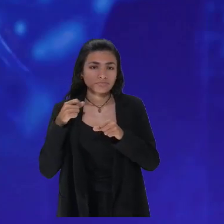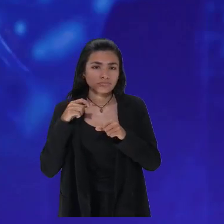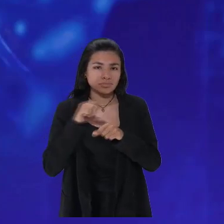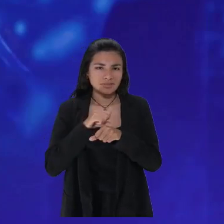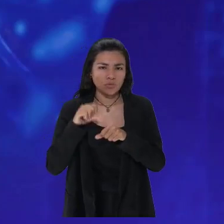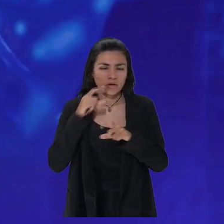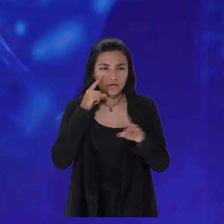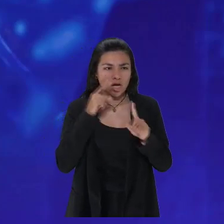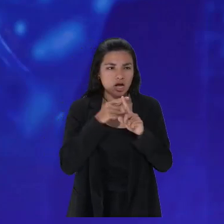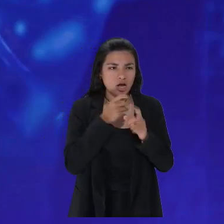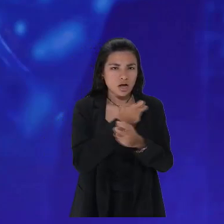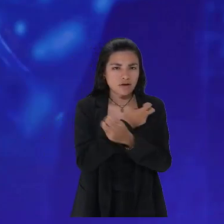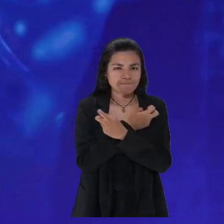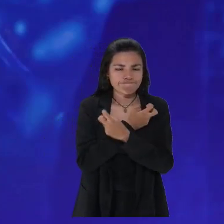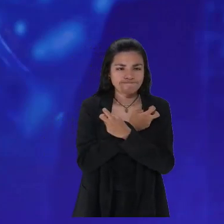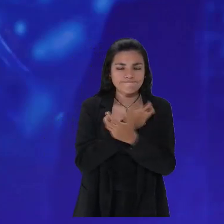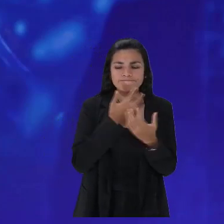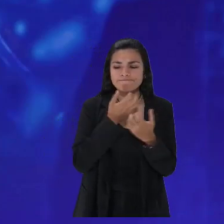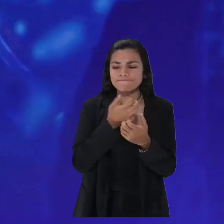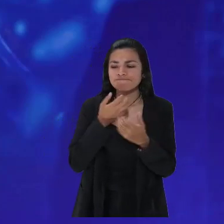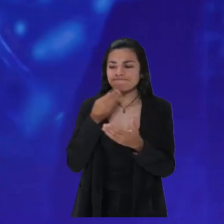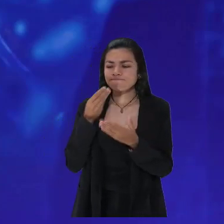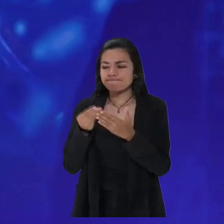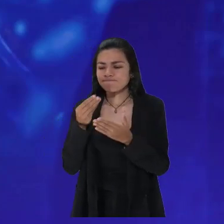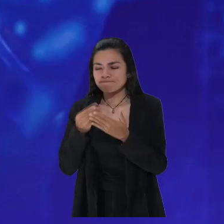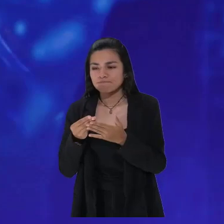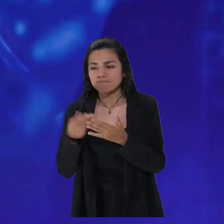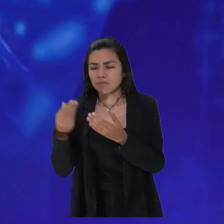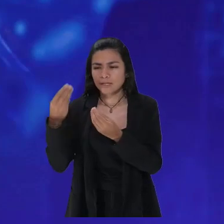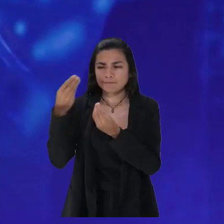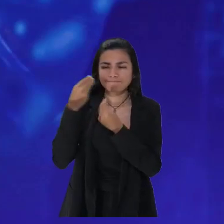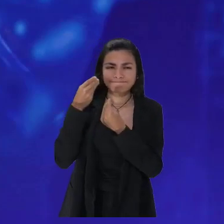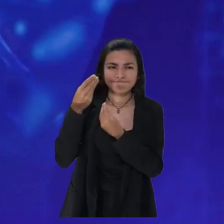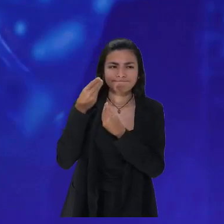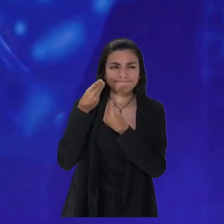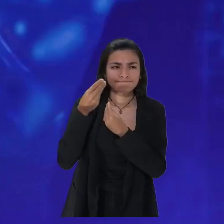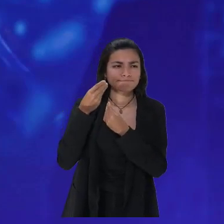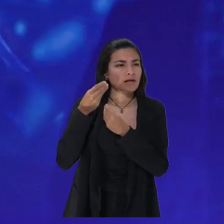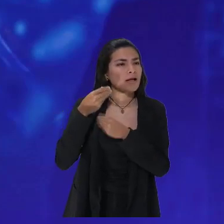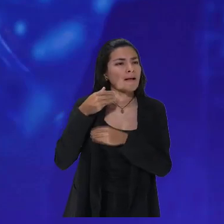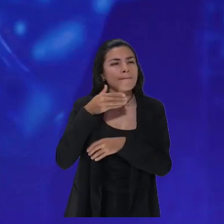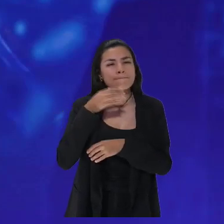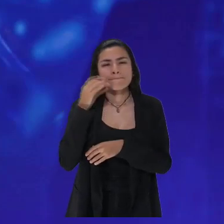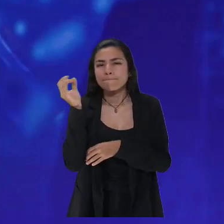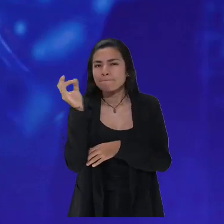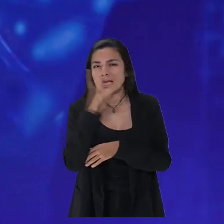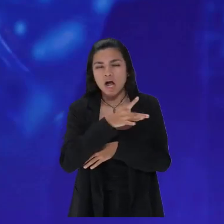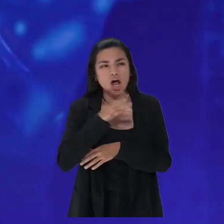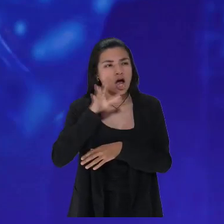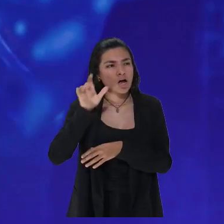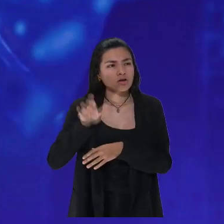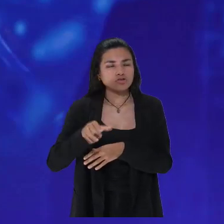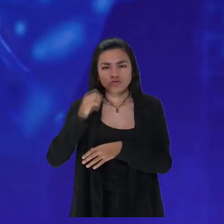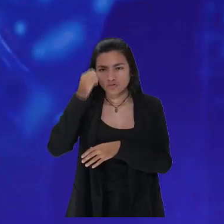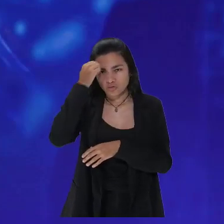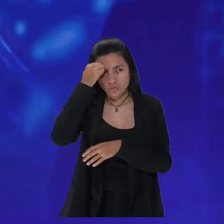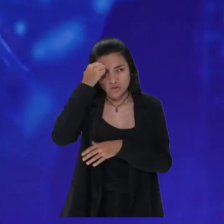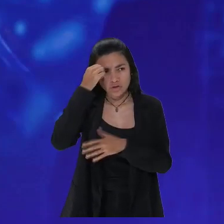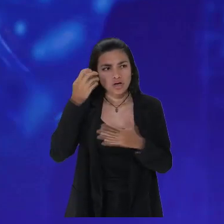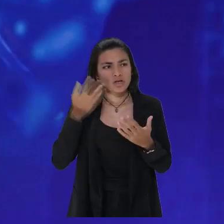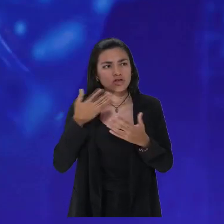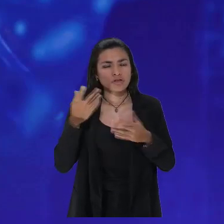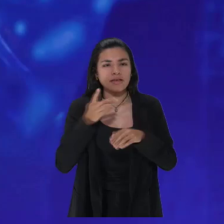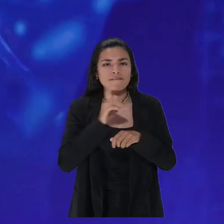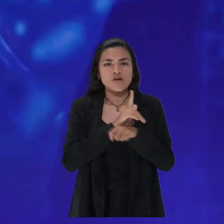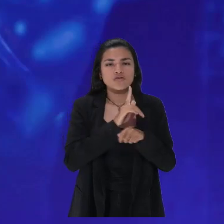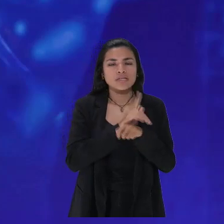cadera está dispuesto a pagar muchísimo dinero por entrenarse con el mejor profesor de cadera que existe en Colombia, que lo tenemos en la Fundación Santa